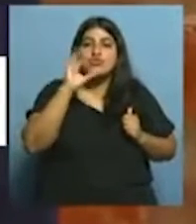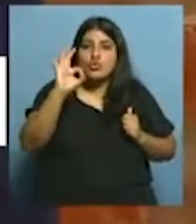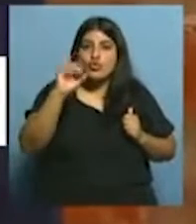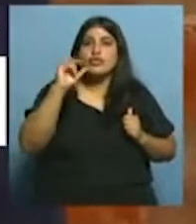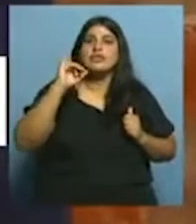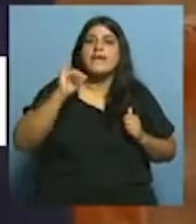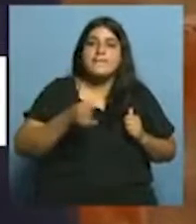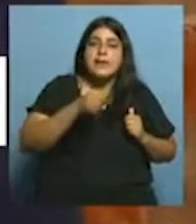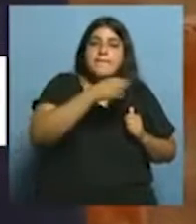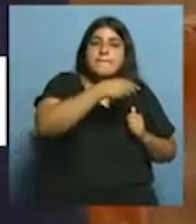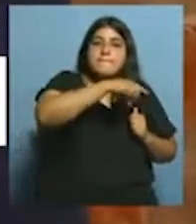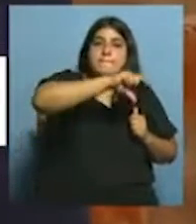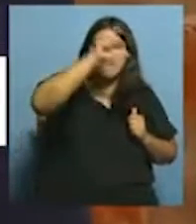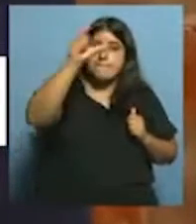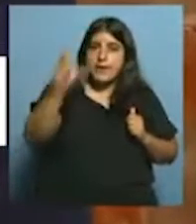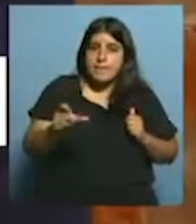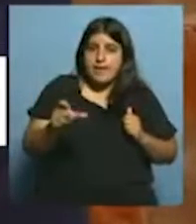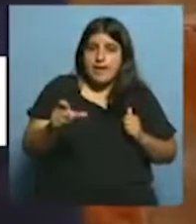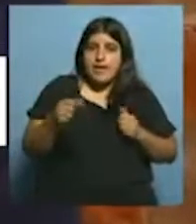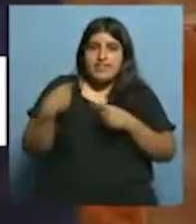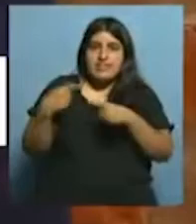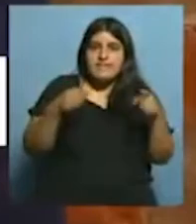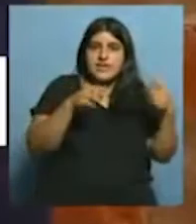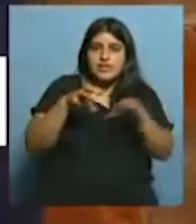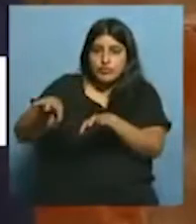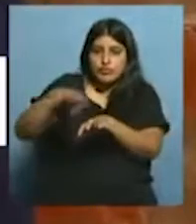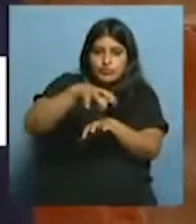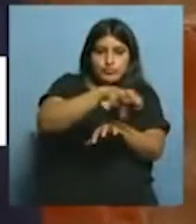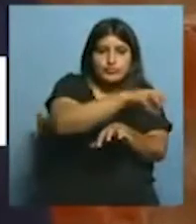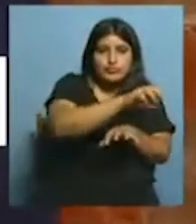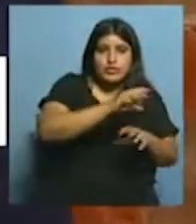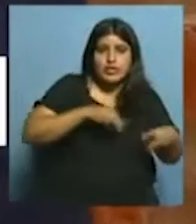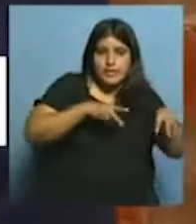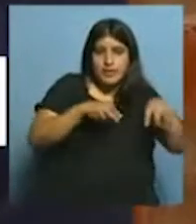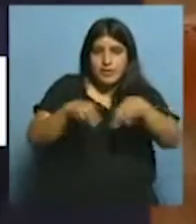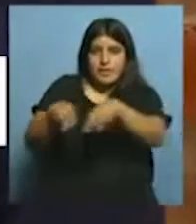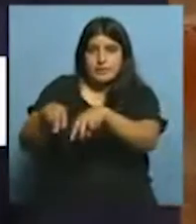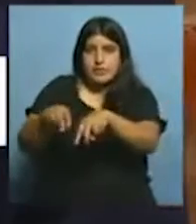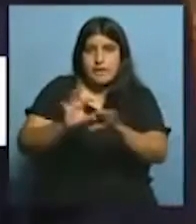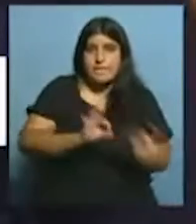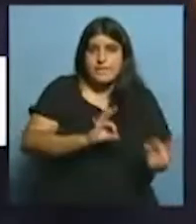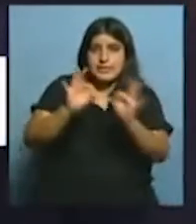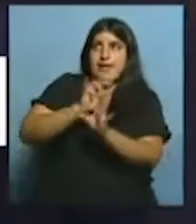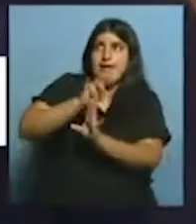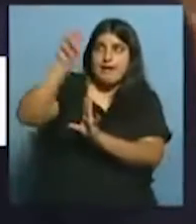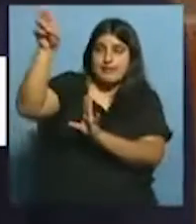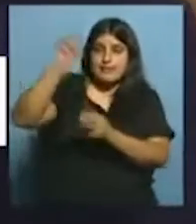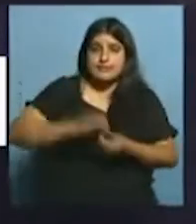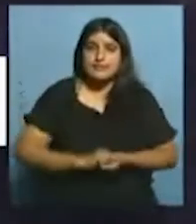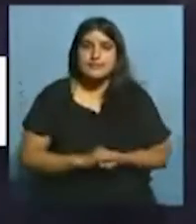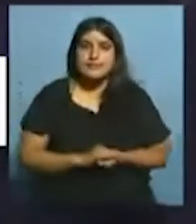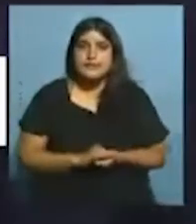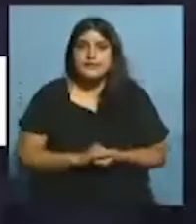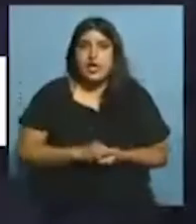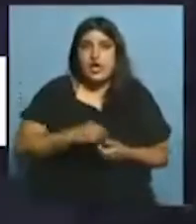Maimará, que son las 3 vías que se usan más para llegar hasta el santuario. Bueno, Omar, son 93